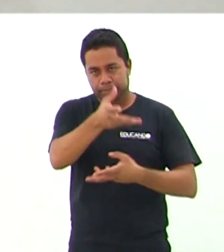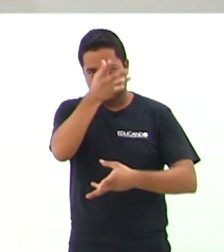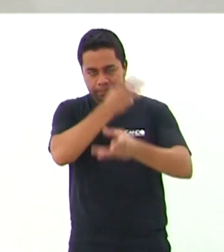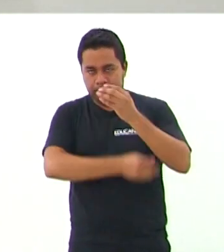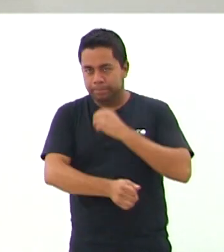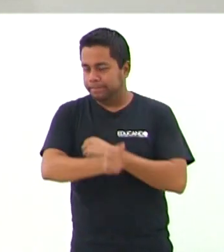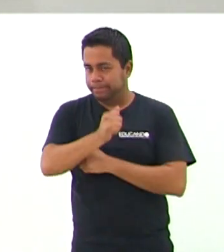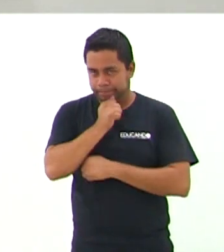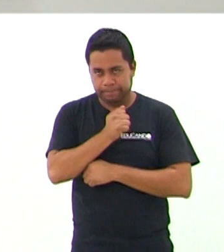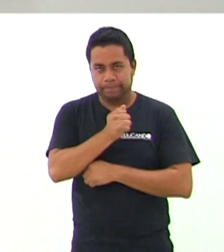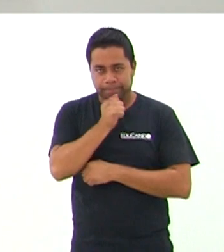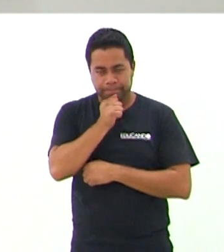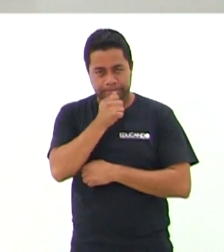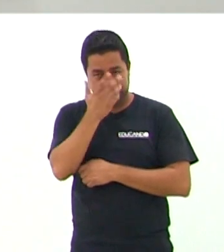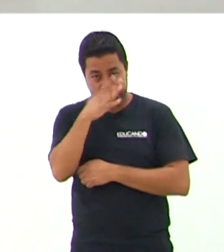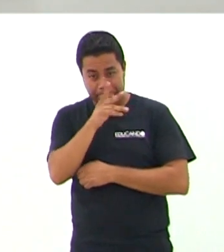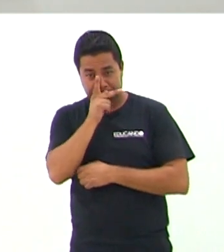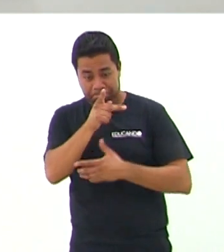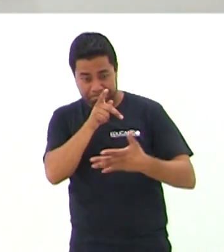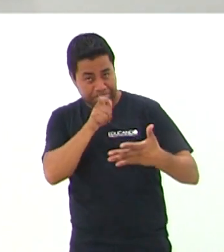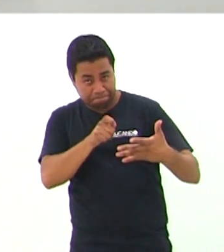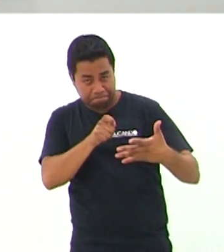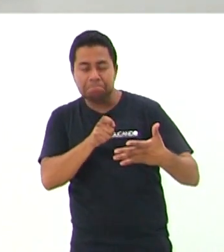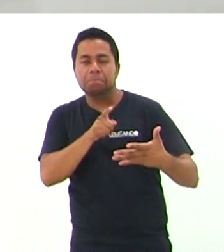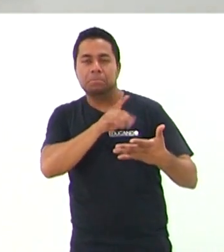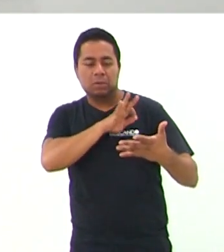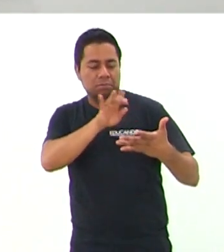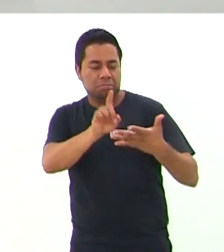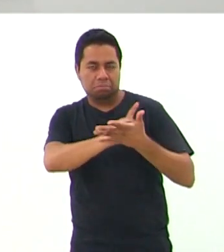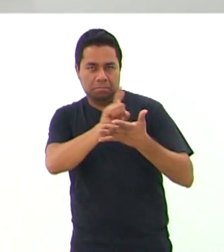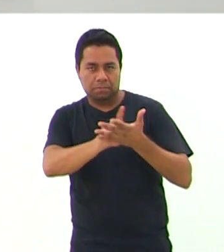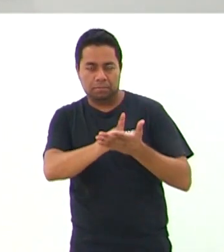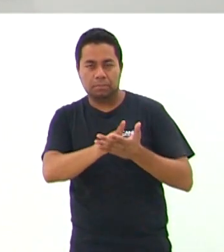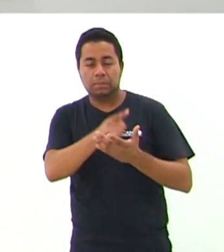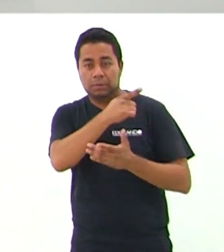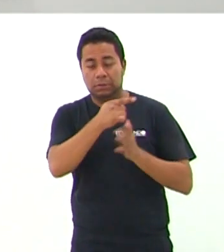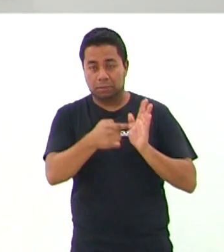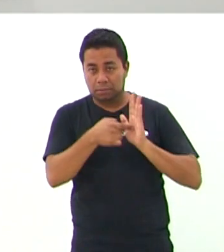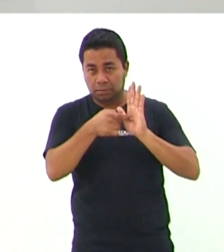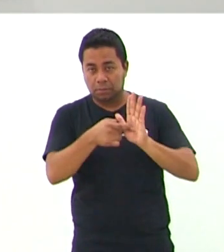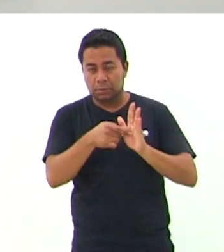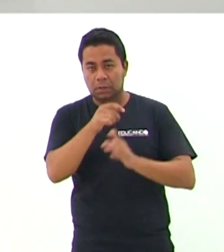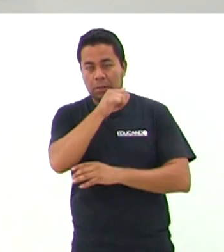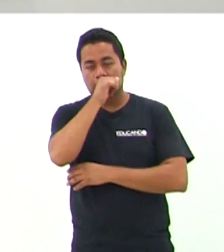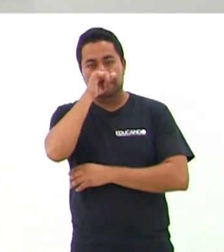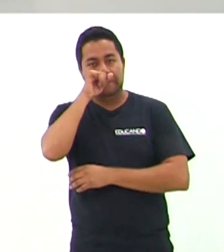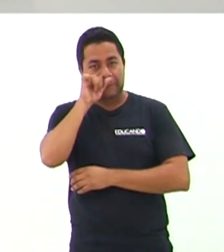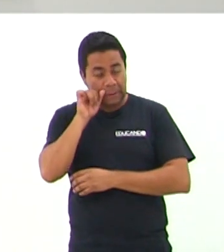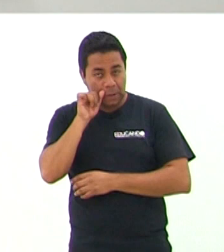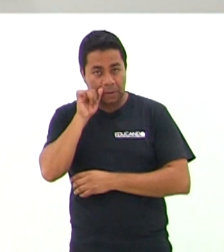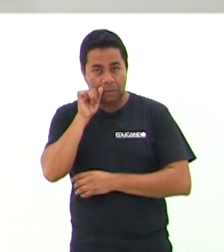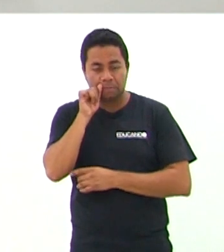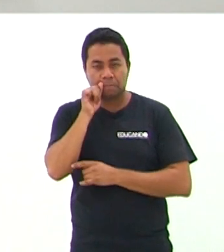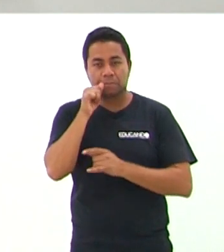no comprendamos. ¿Bien? Mostrar. Benito Juárez mostraba una gran